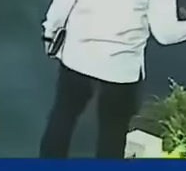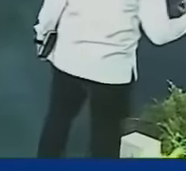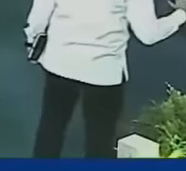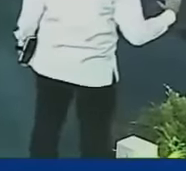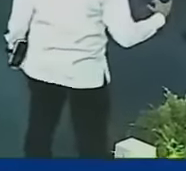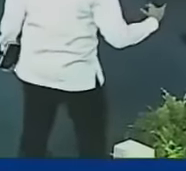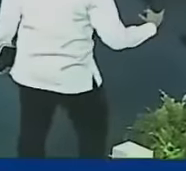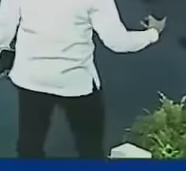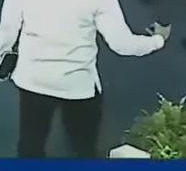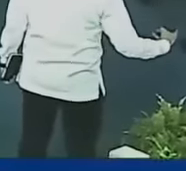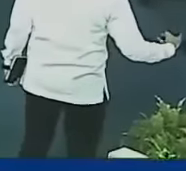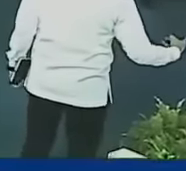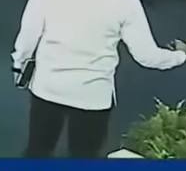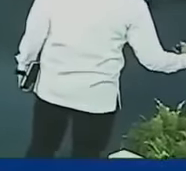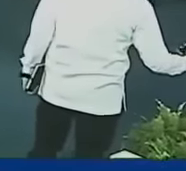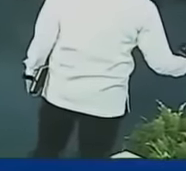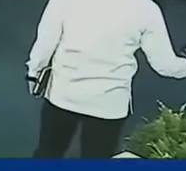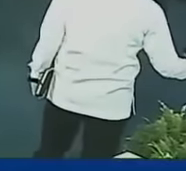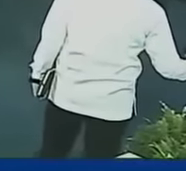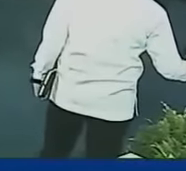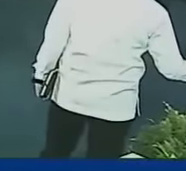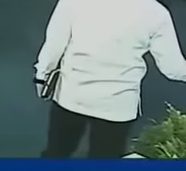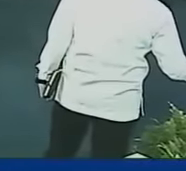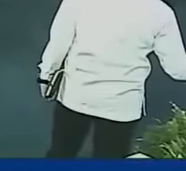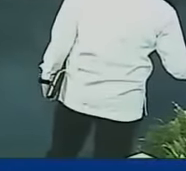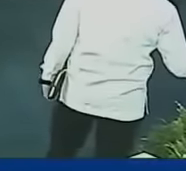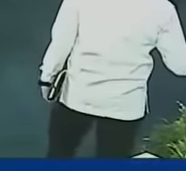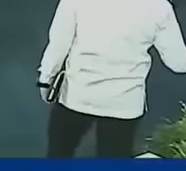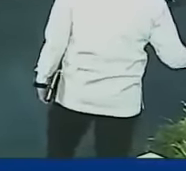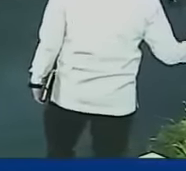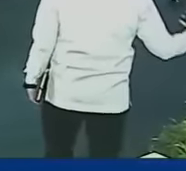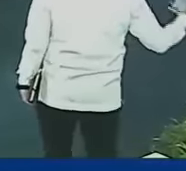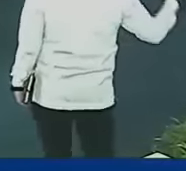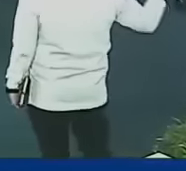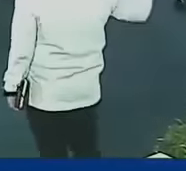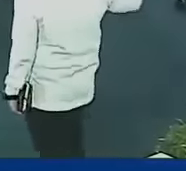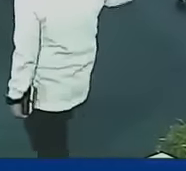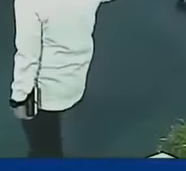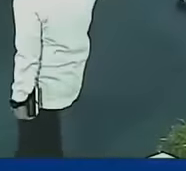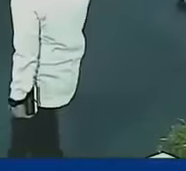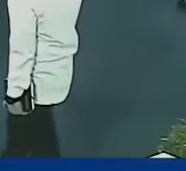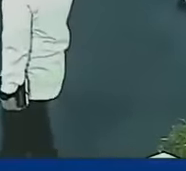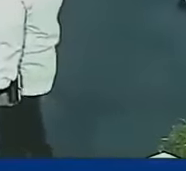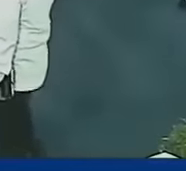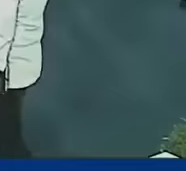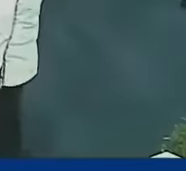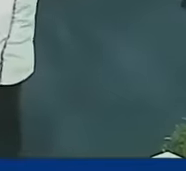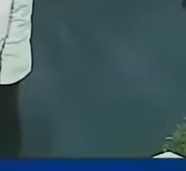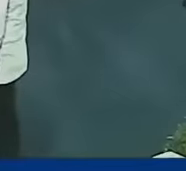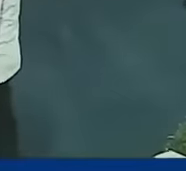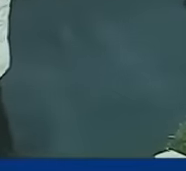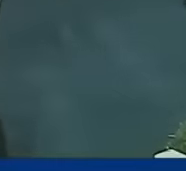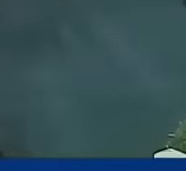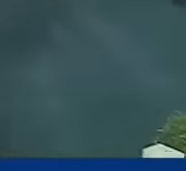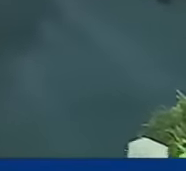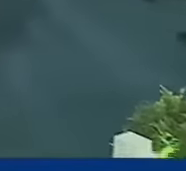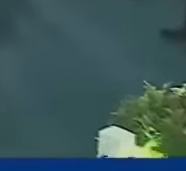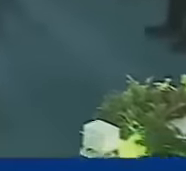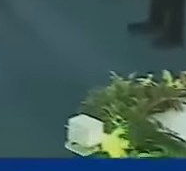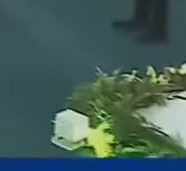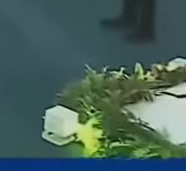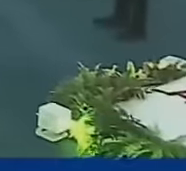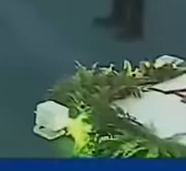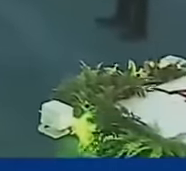que están acá presentes. Hay que destacar que lo acompañarán el secretario general del ALBA-TCP, Jorge Arriaza,